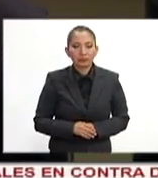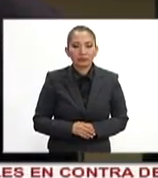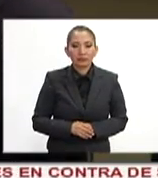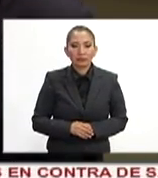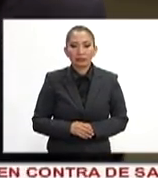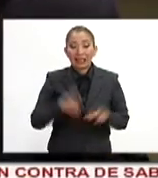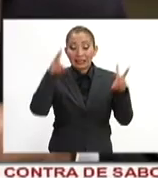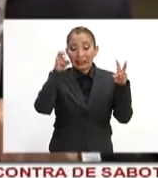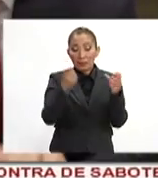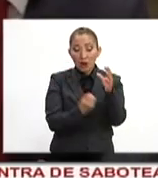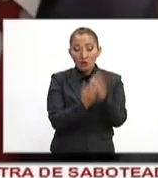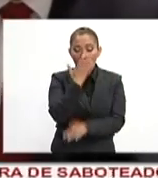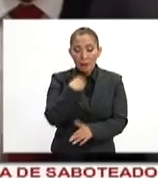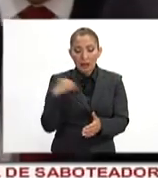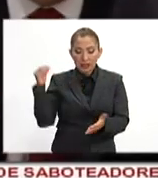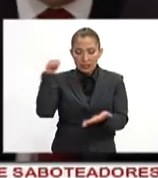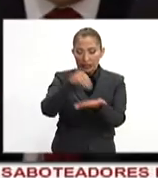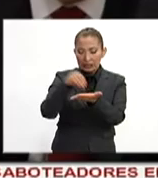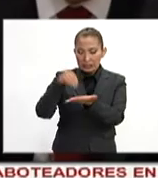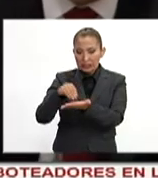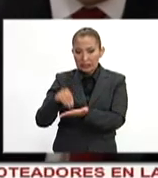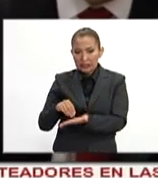El tema de nuevas colocaciones,